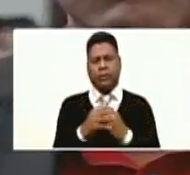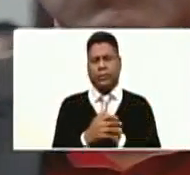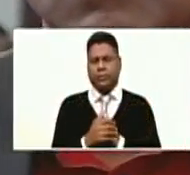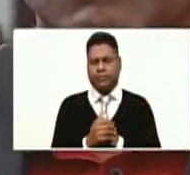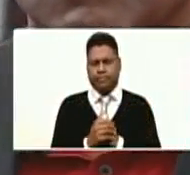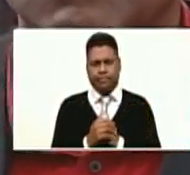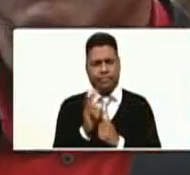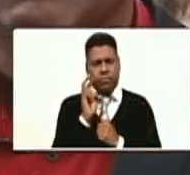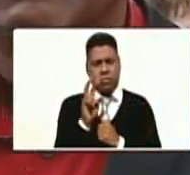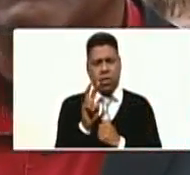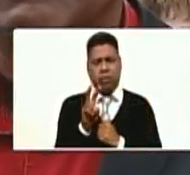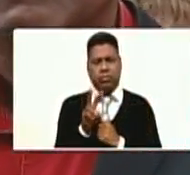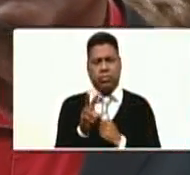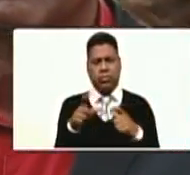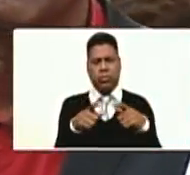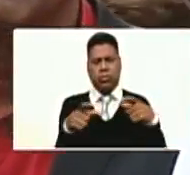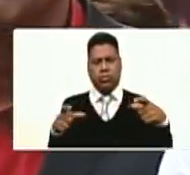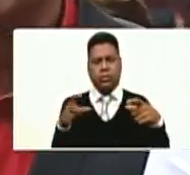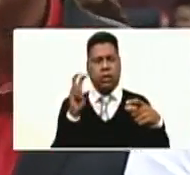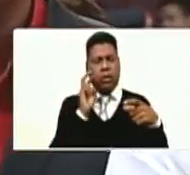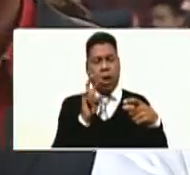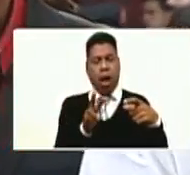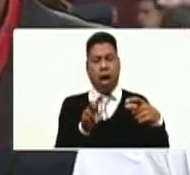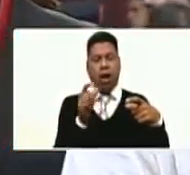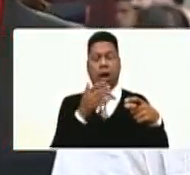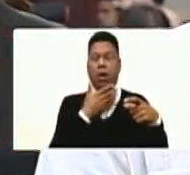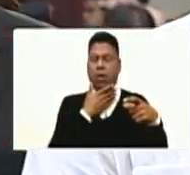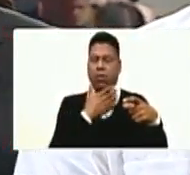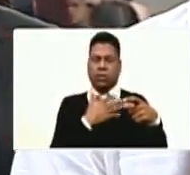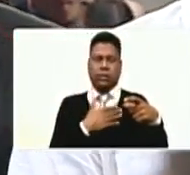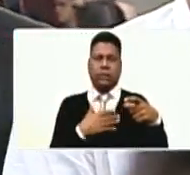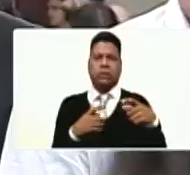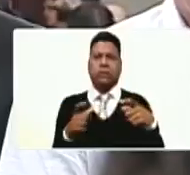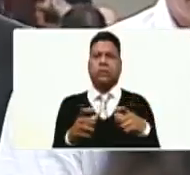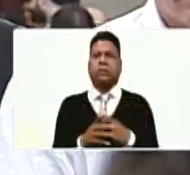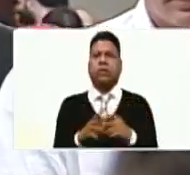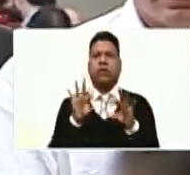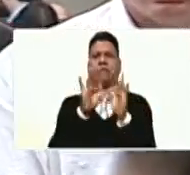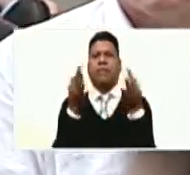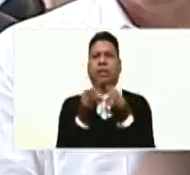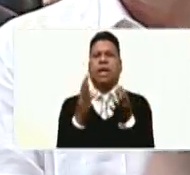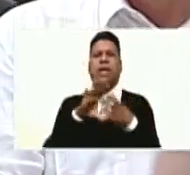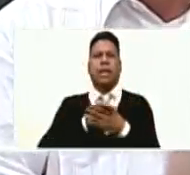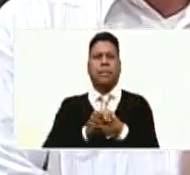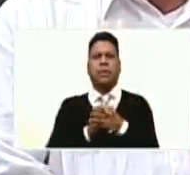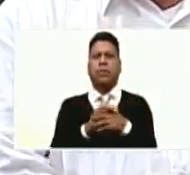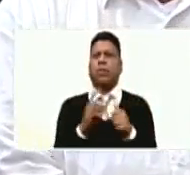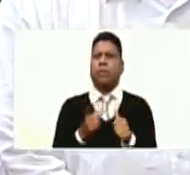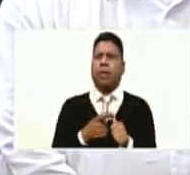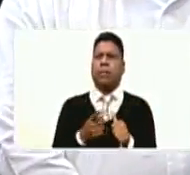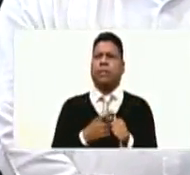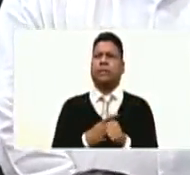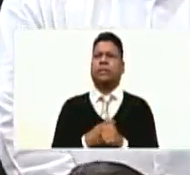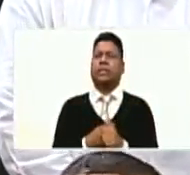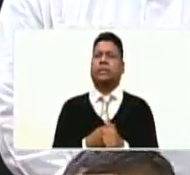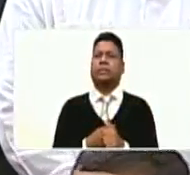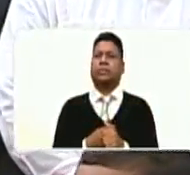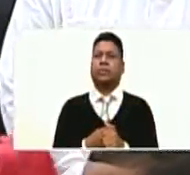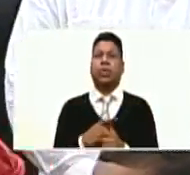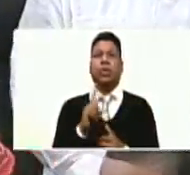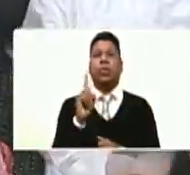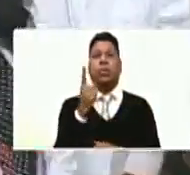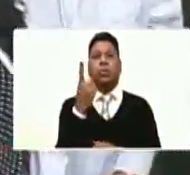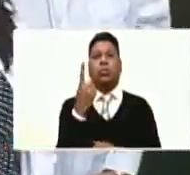en compañía de sus más cercanos familiares y amigos. Vamos a continuar conversando con algunos de los invitados